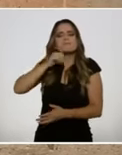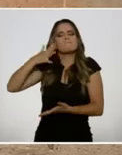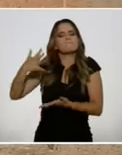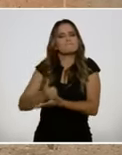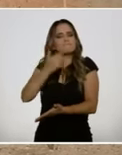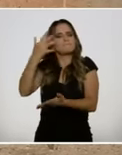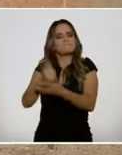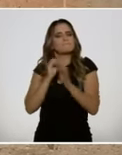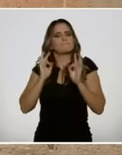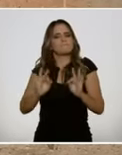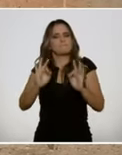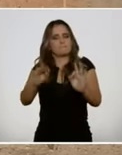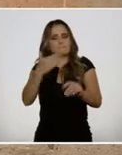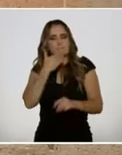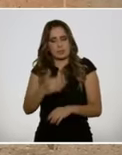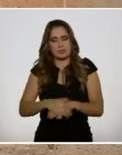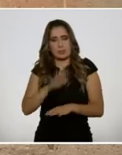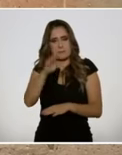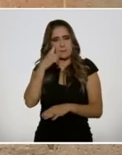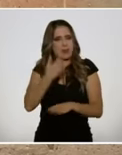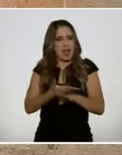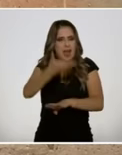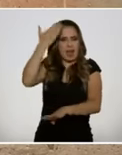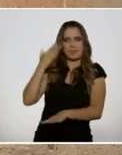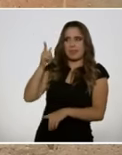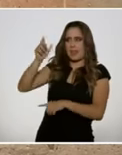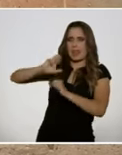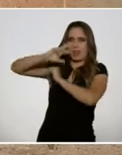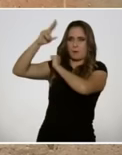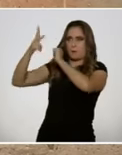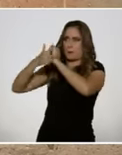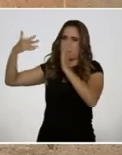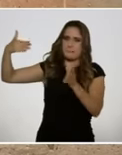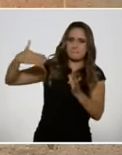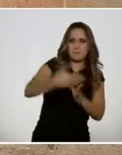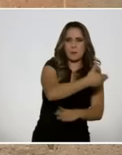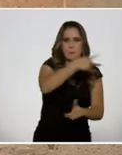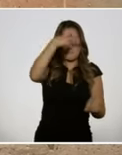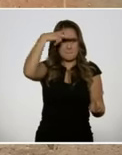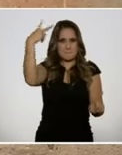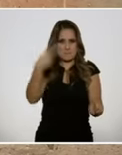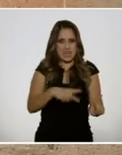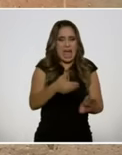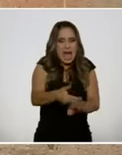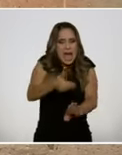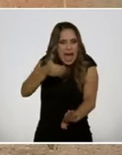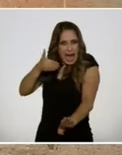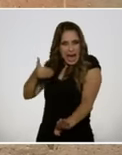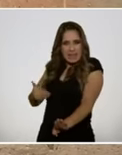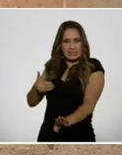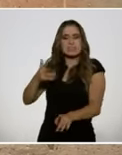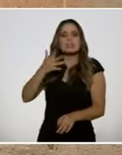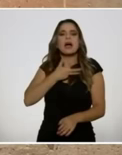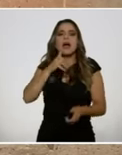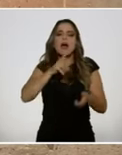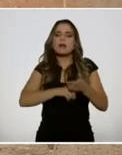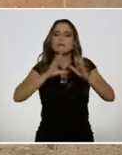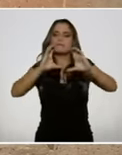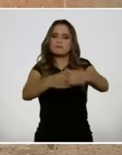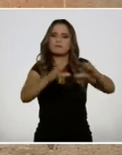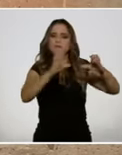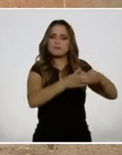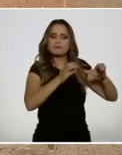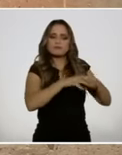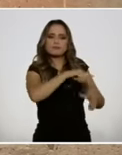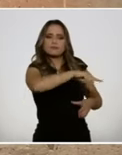destacar que antes de la llegada de los europeos al territorio que hoy es México, aquí habitaban civilizaciones poseedoras de amplios